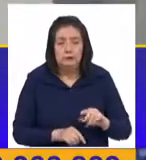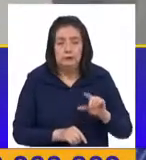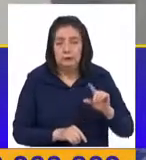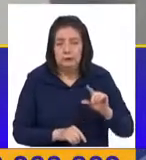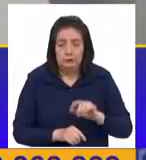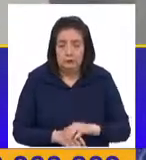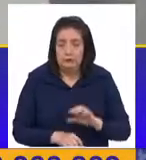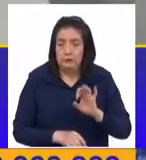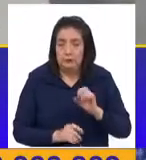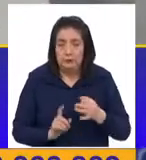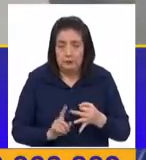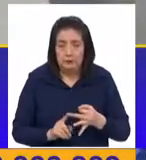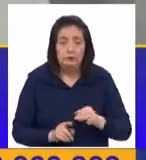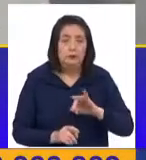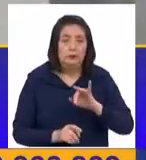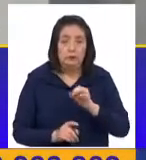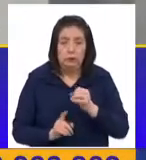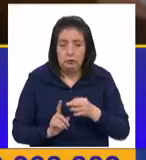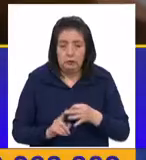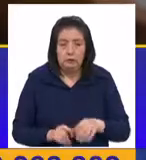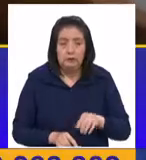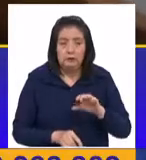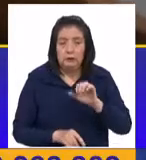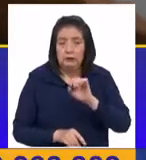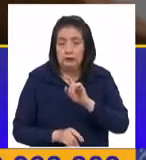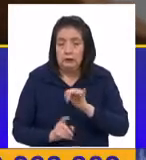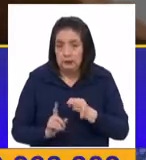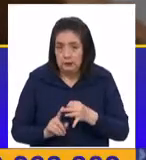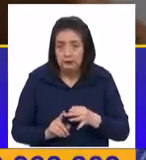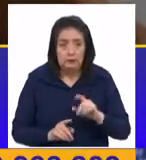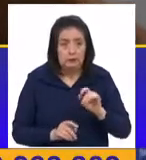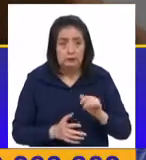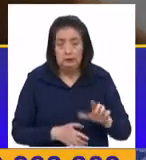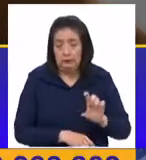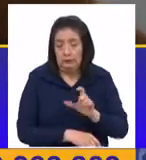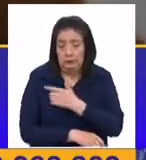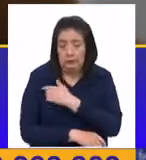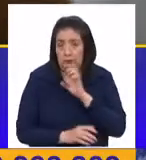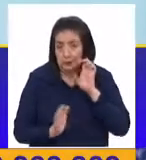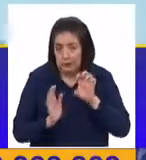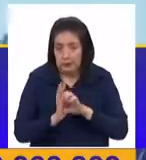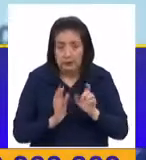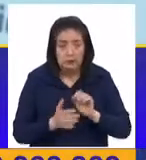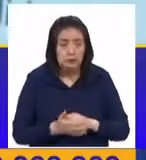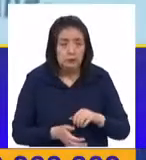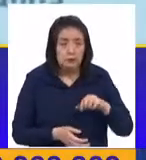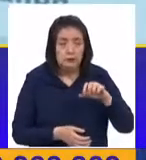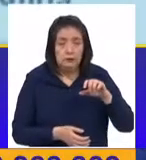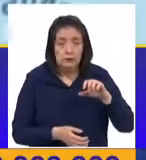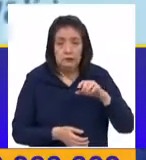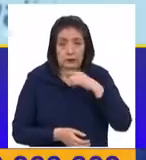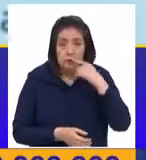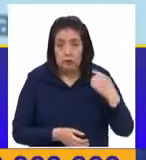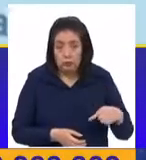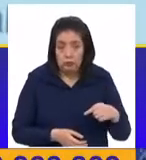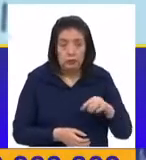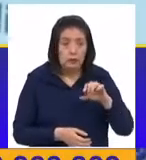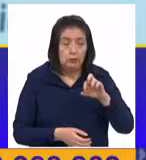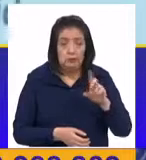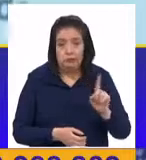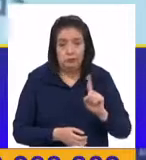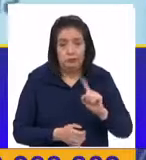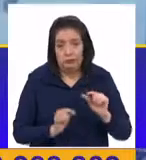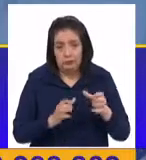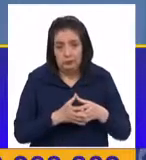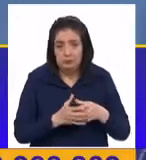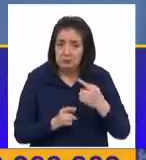Moderna, Johnson & Johnson, AstraZeneca, Sinovac y Sinopharm. La vacuna, por ejemplo, Sputnik de Rusia ha quedado fuera de este